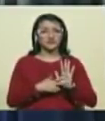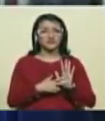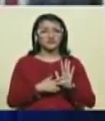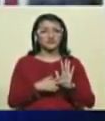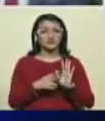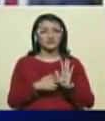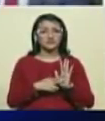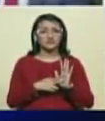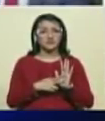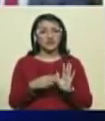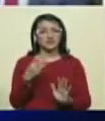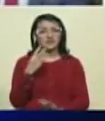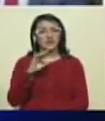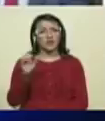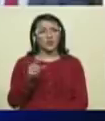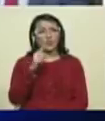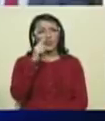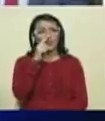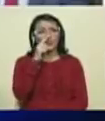junio,